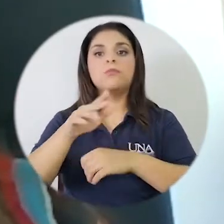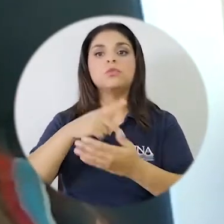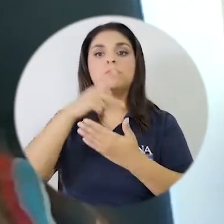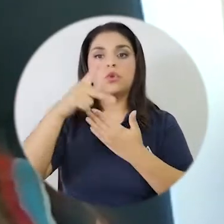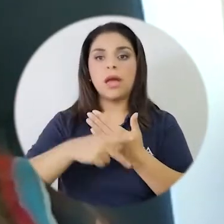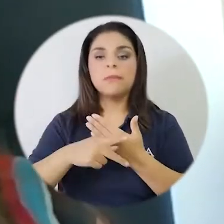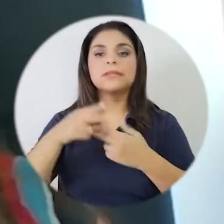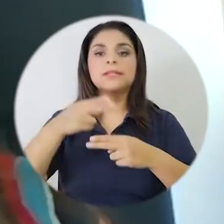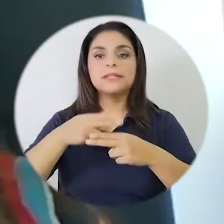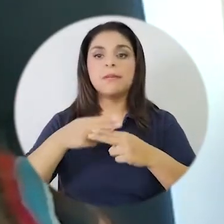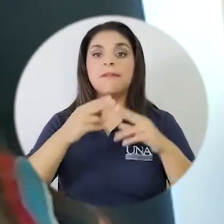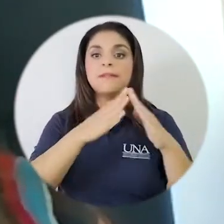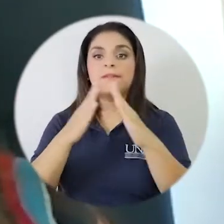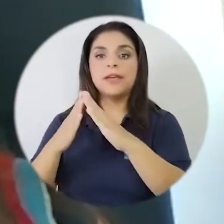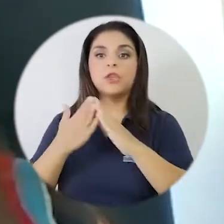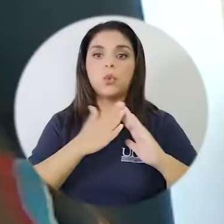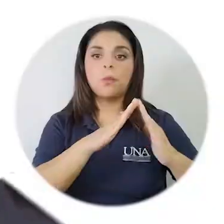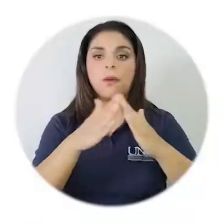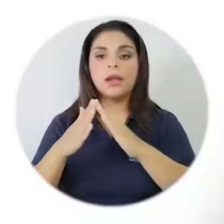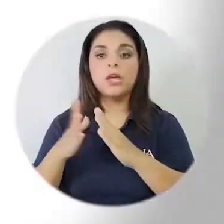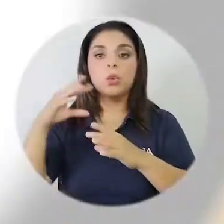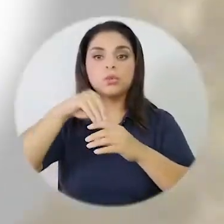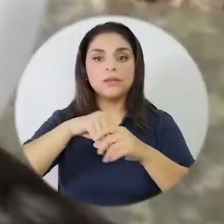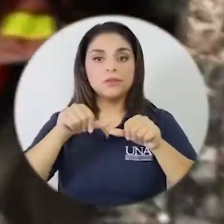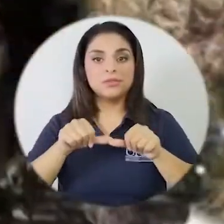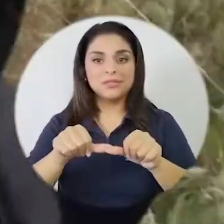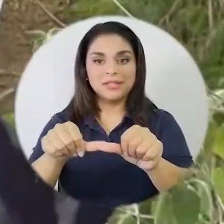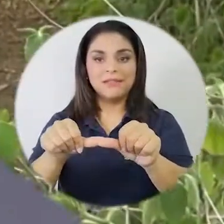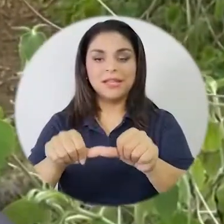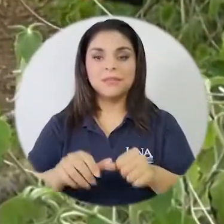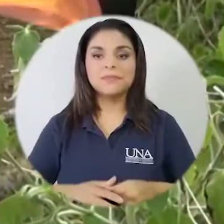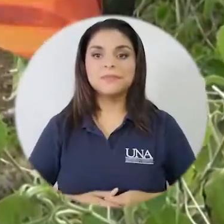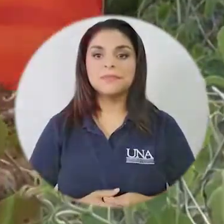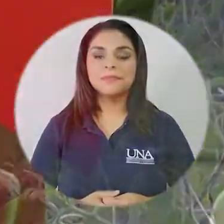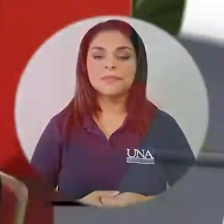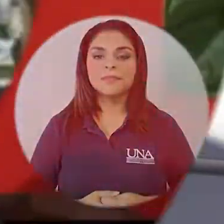denominamos Vivienda Urbana Inclusiva y Sostenible.